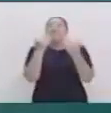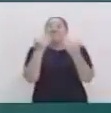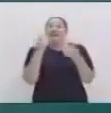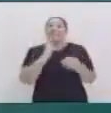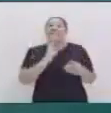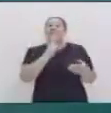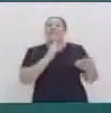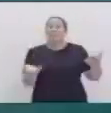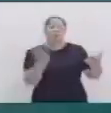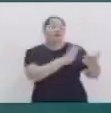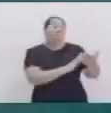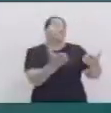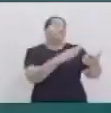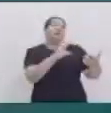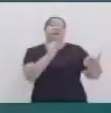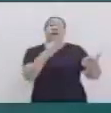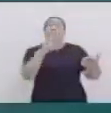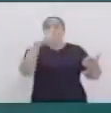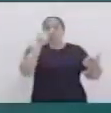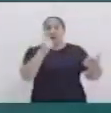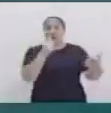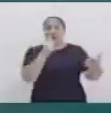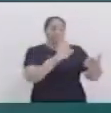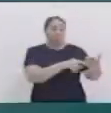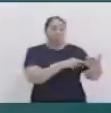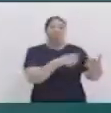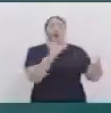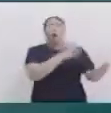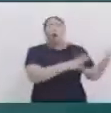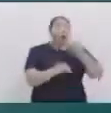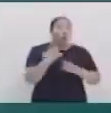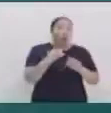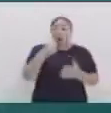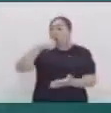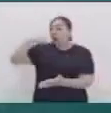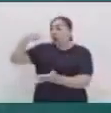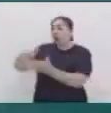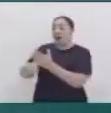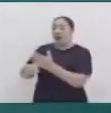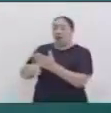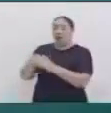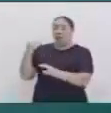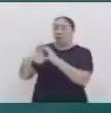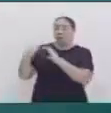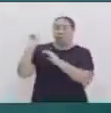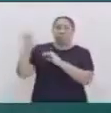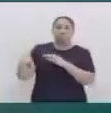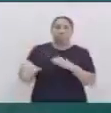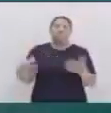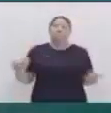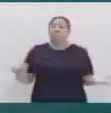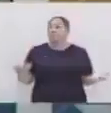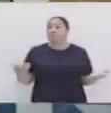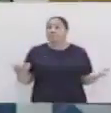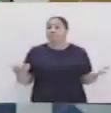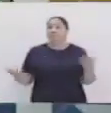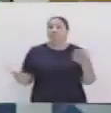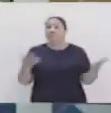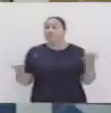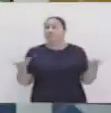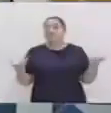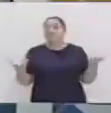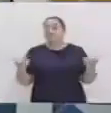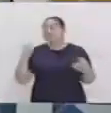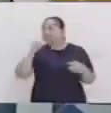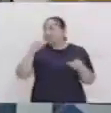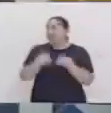lugar o a la correspondencia que se utiliza. ¿Qué otra idea ves acá? Bueno, veo lo de